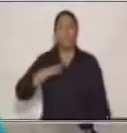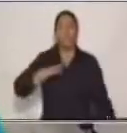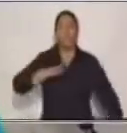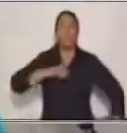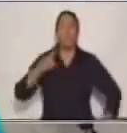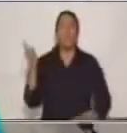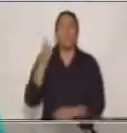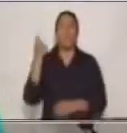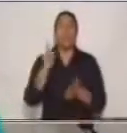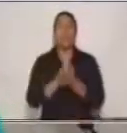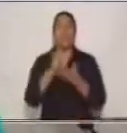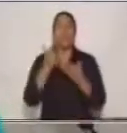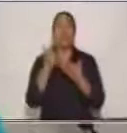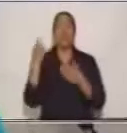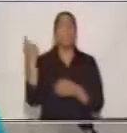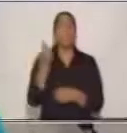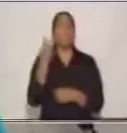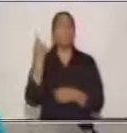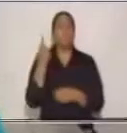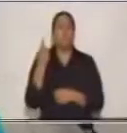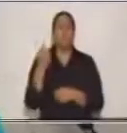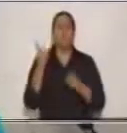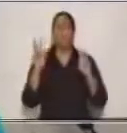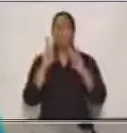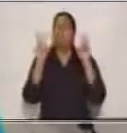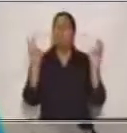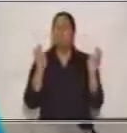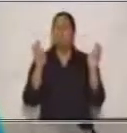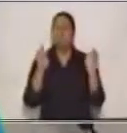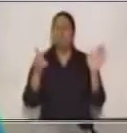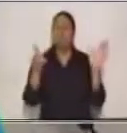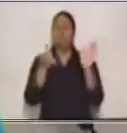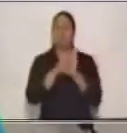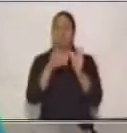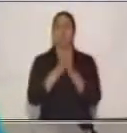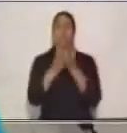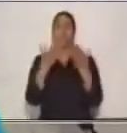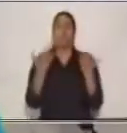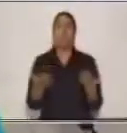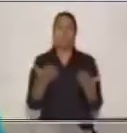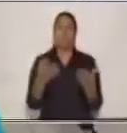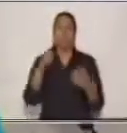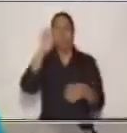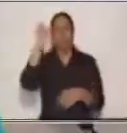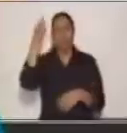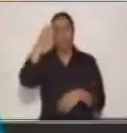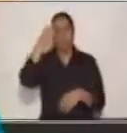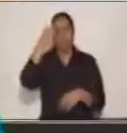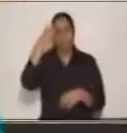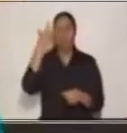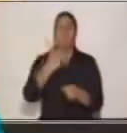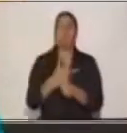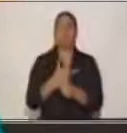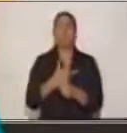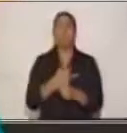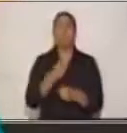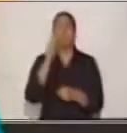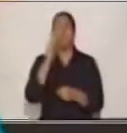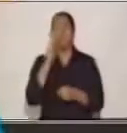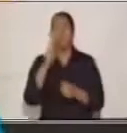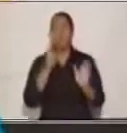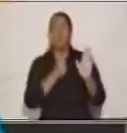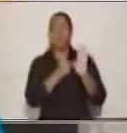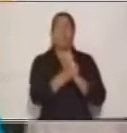llama La Constitución Política de la República de Guatemala y se regula del artículo 91